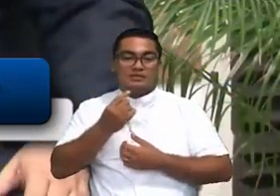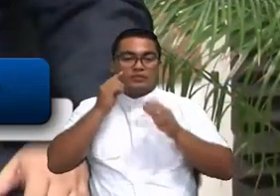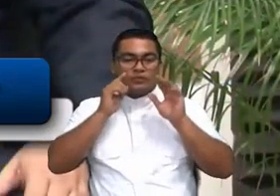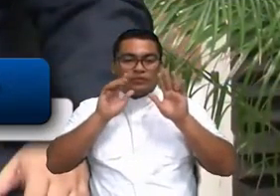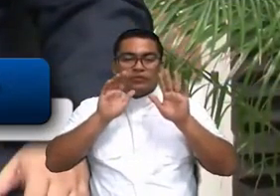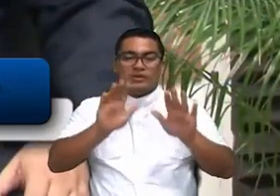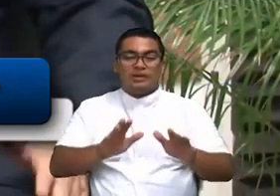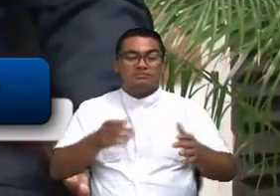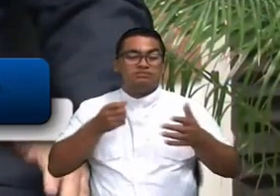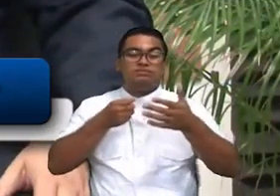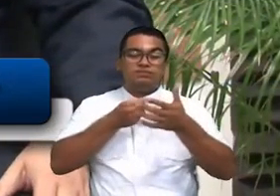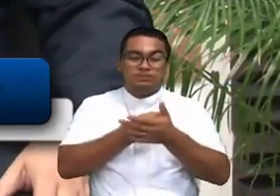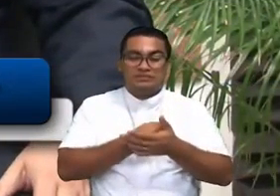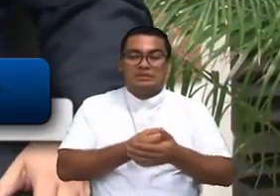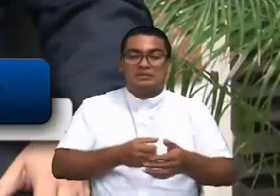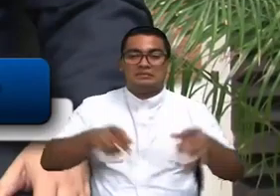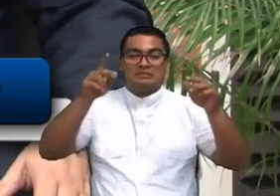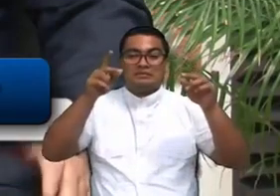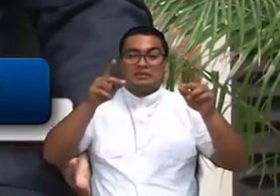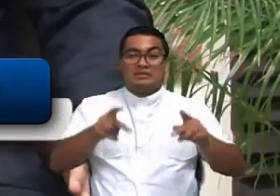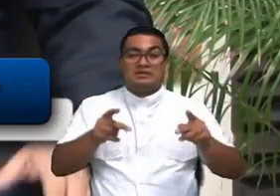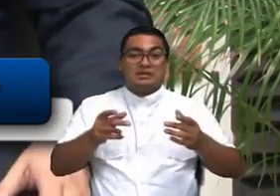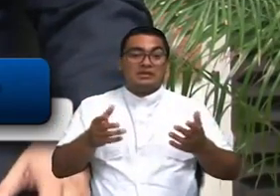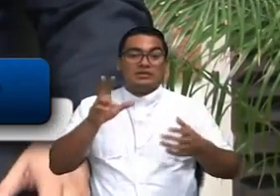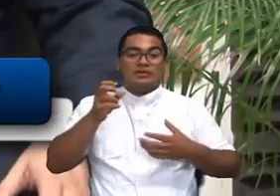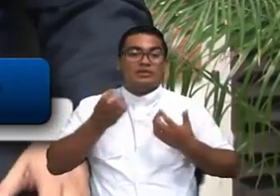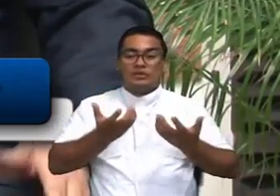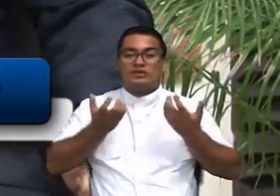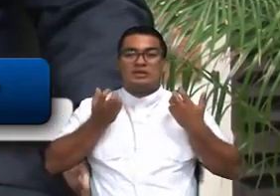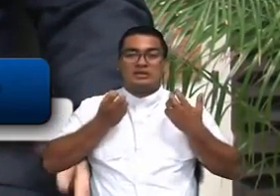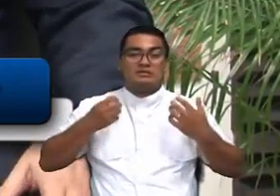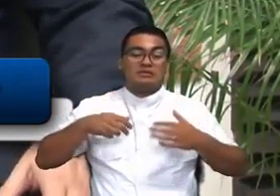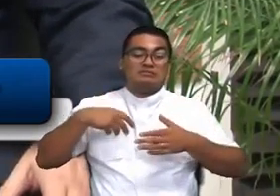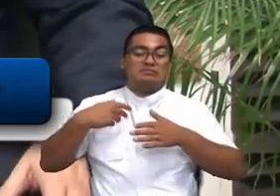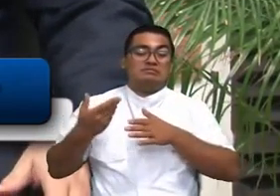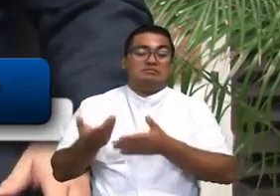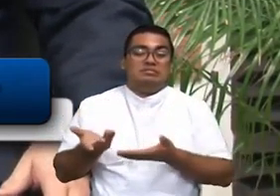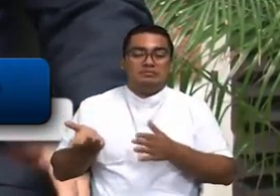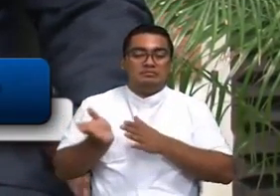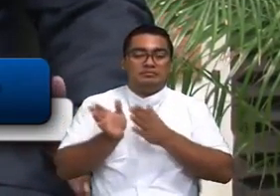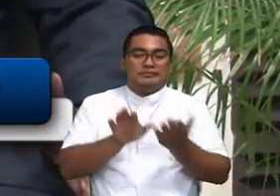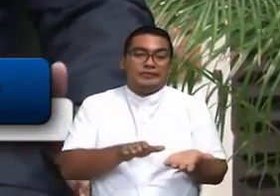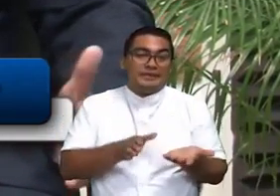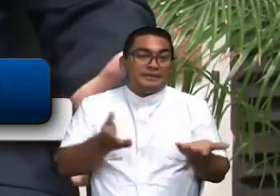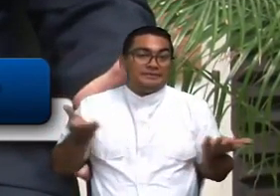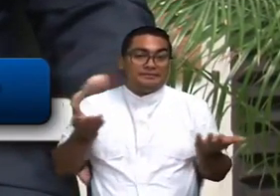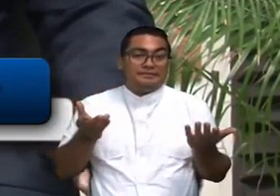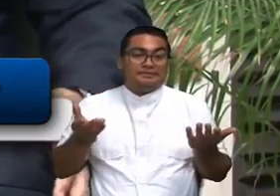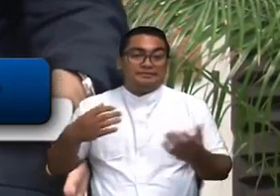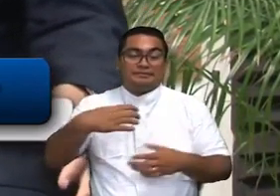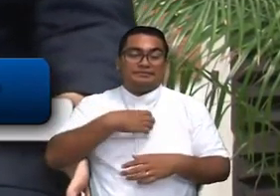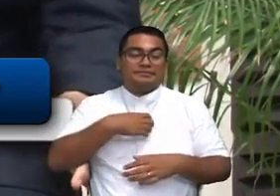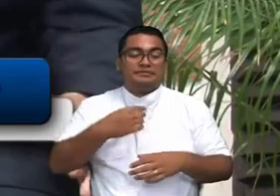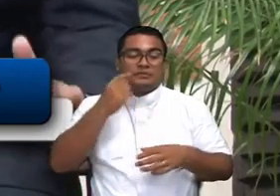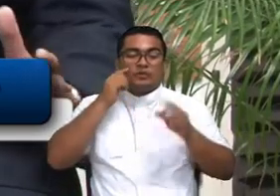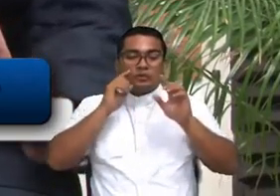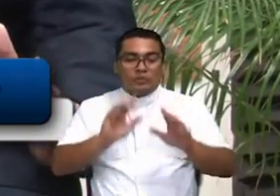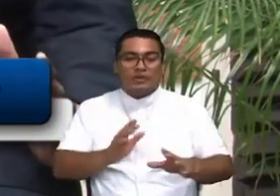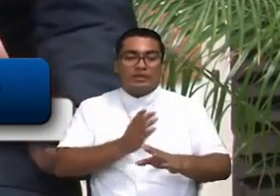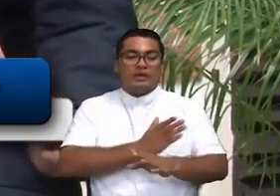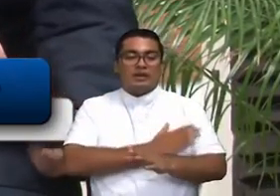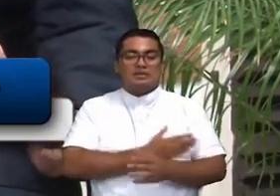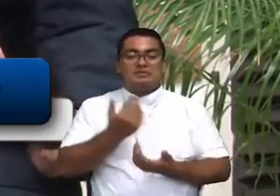de tránsito. Nadie quiere tener una enfermedad y peor, una muerte causada, una muerte prevenible.